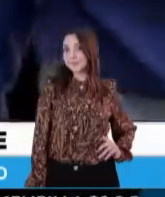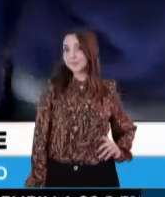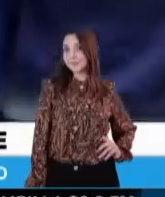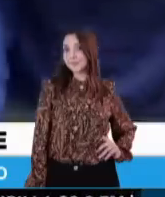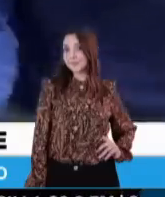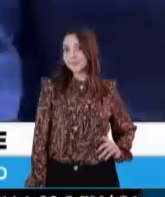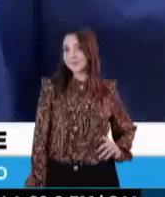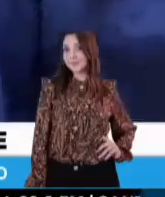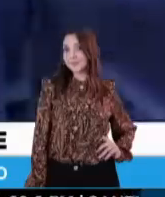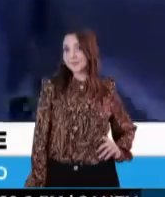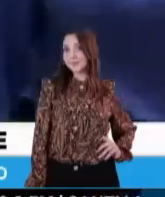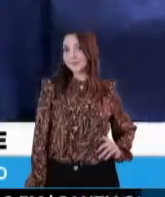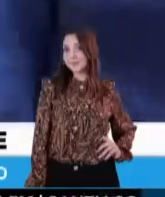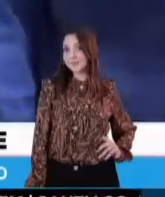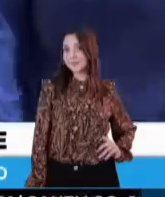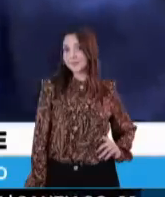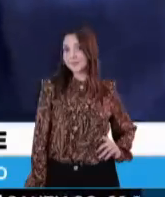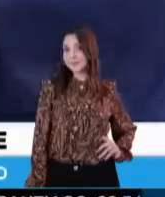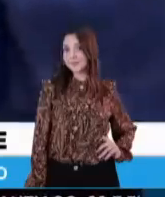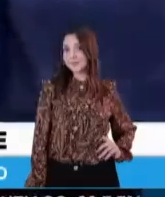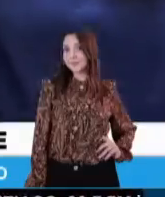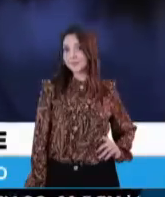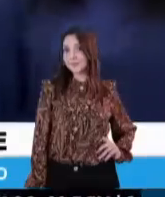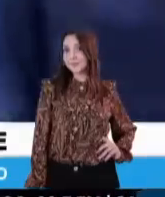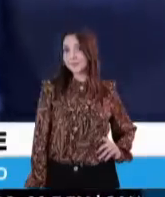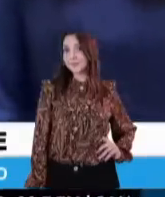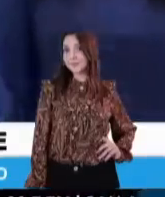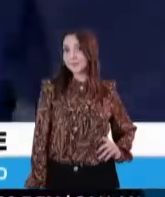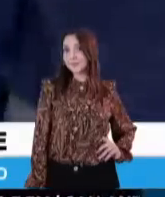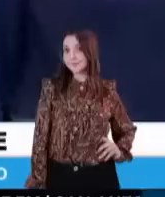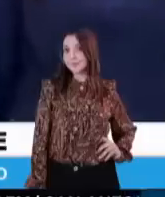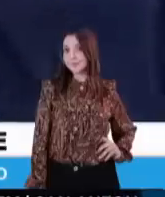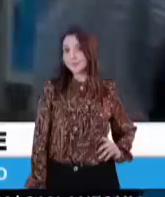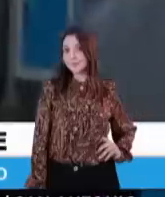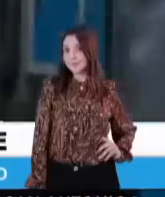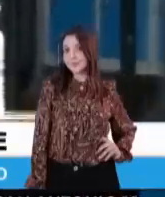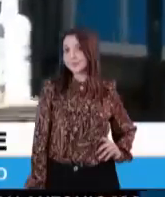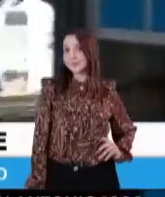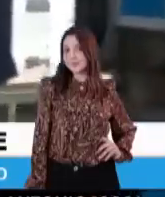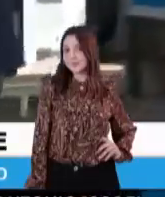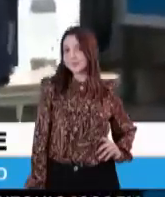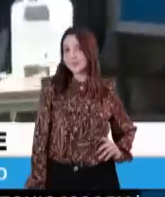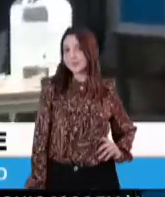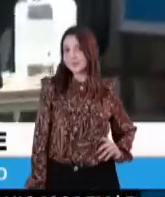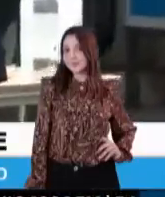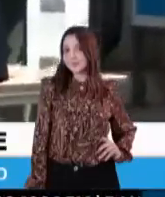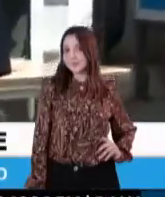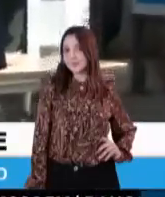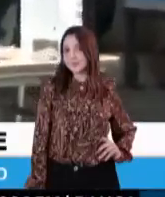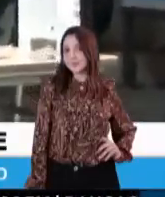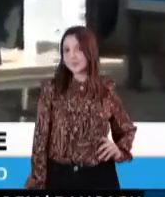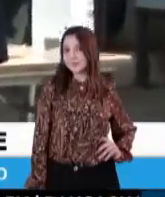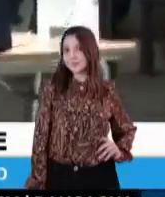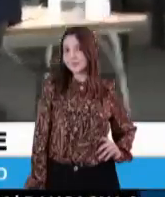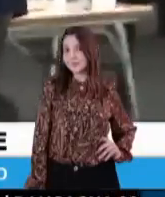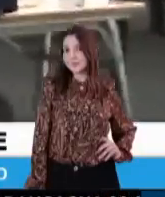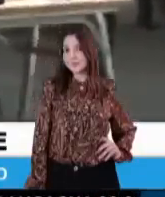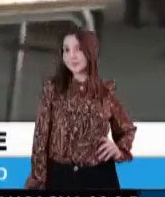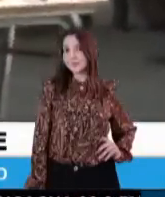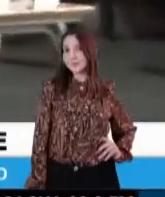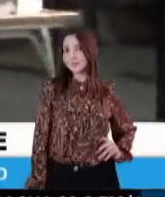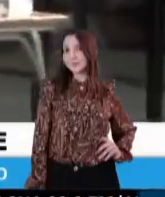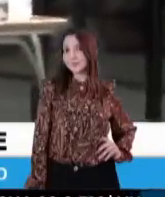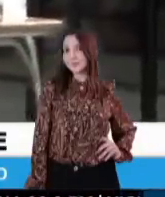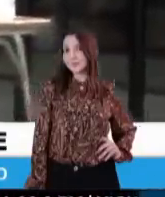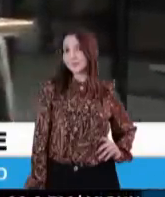supuesto, en la otra vereda. Y claro, ya estamos en pleno proceso de campaña. Hoy día comienza y se